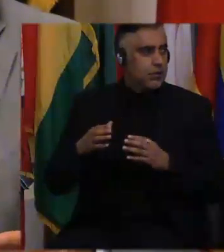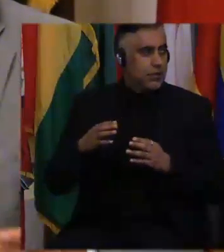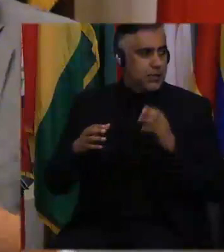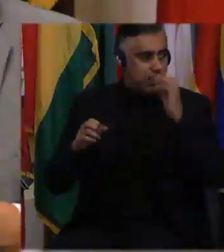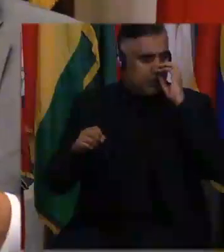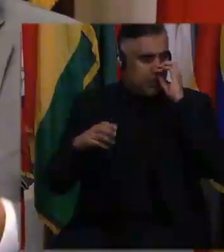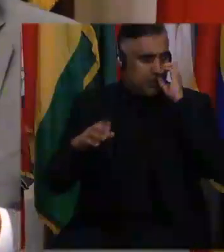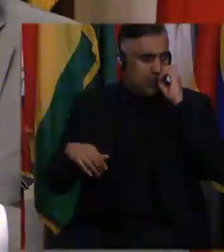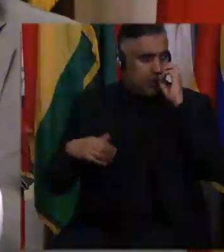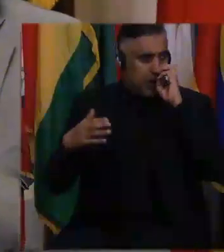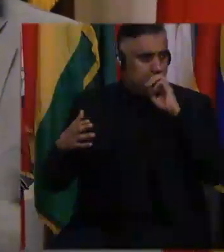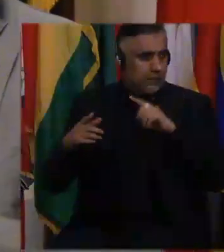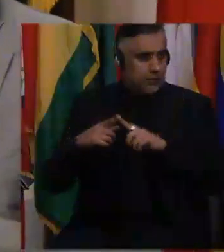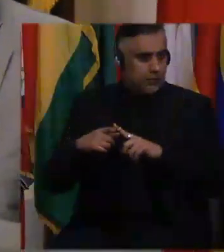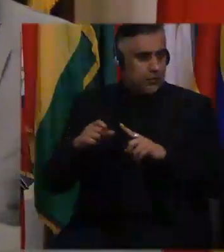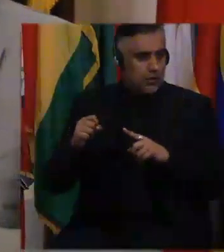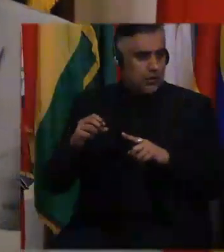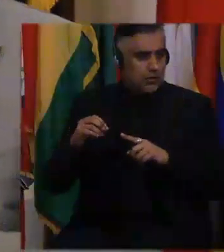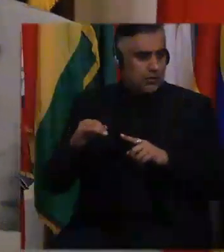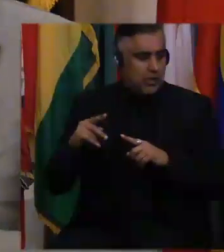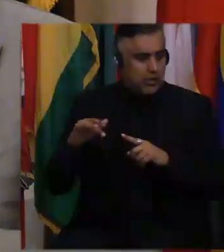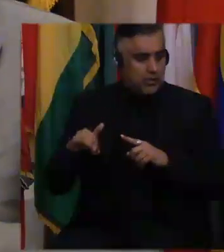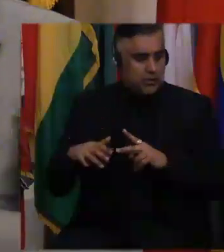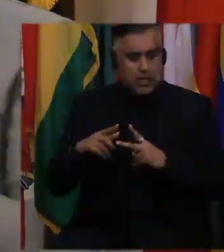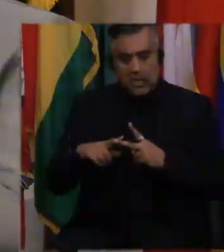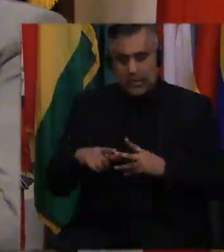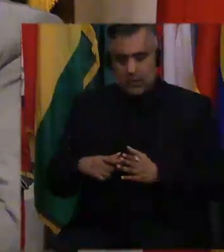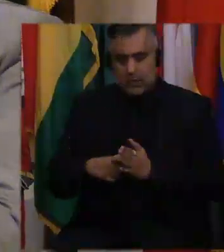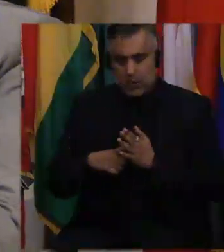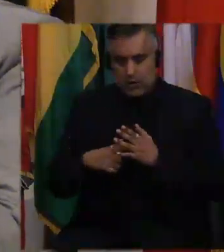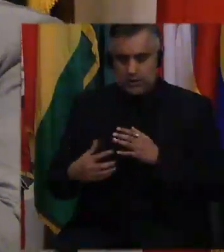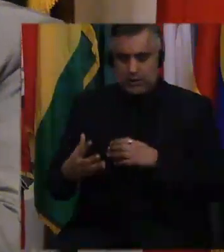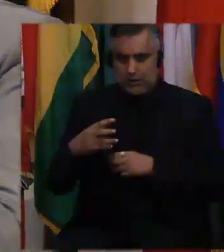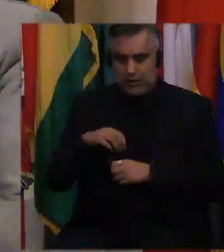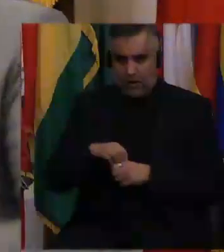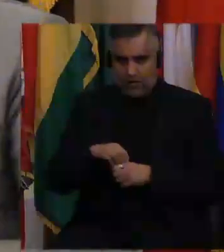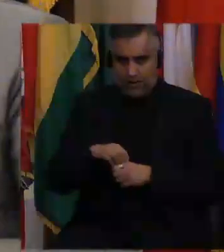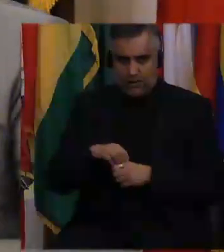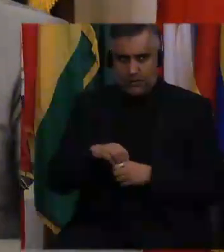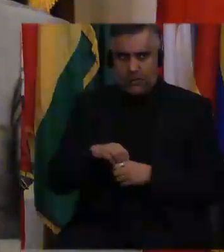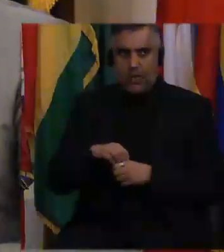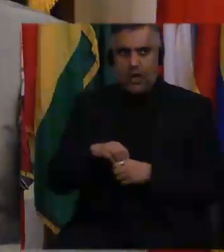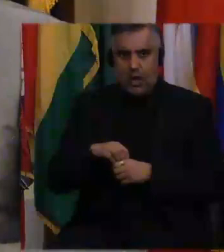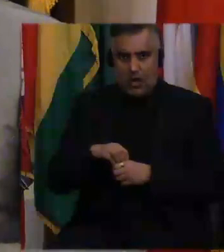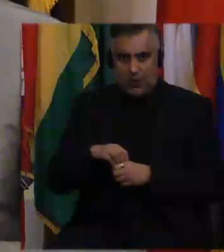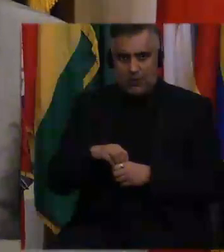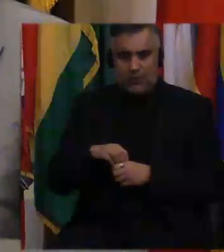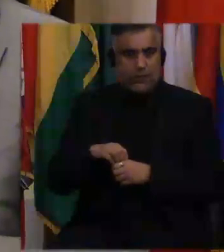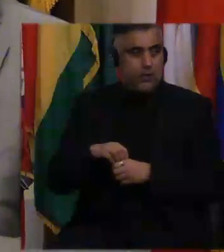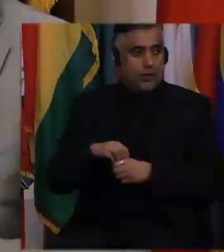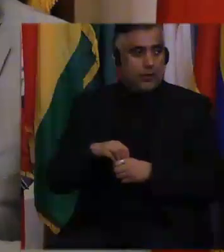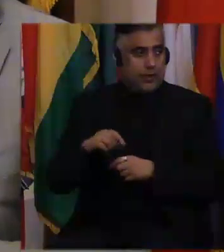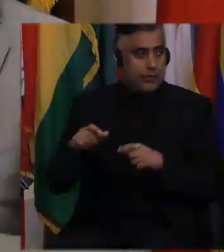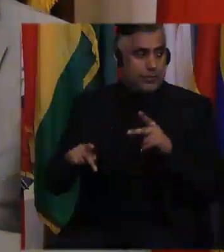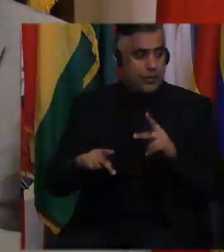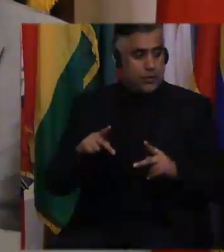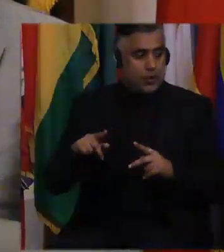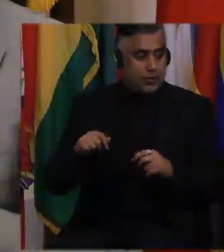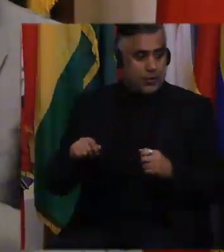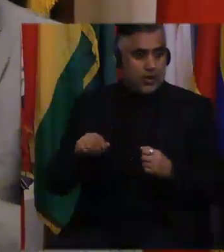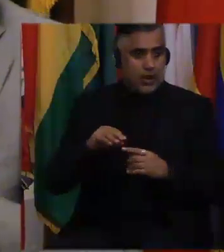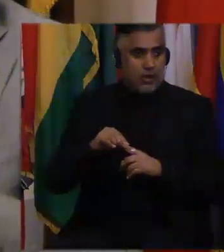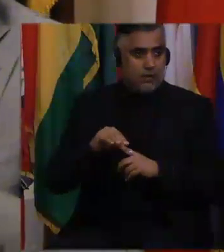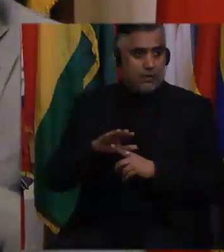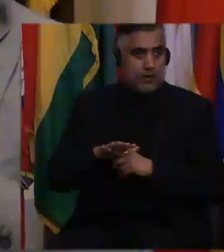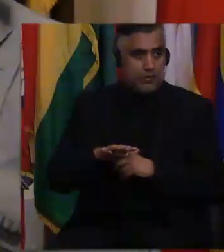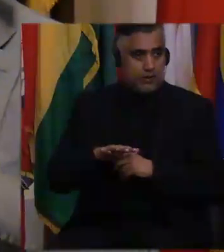de las víctimas o de las personas que buscan por derechos van a depender de esas políticas para efectivamente producir un mínimo de respeto a sus